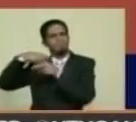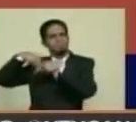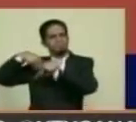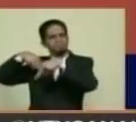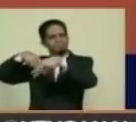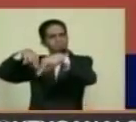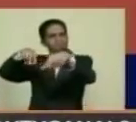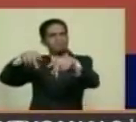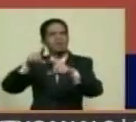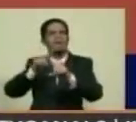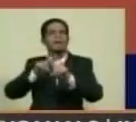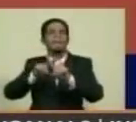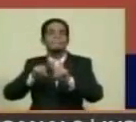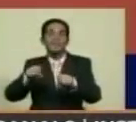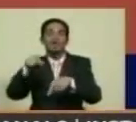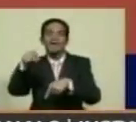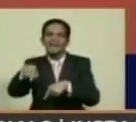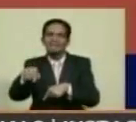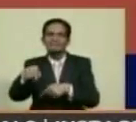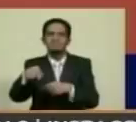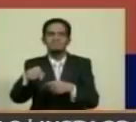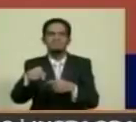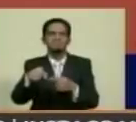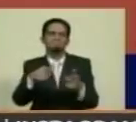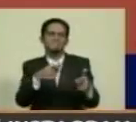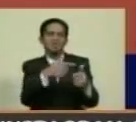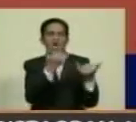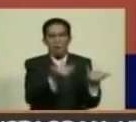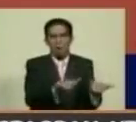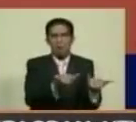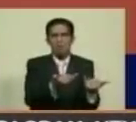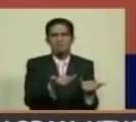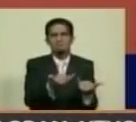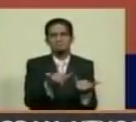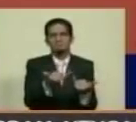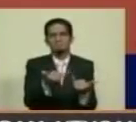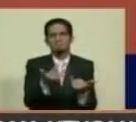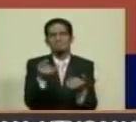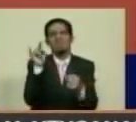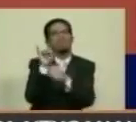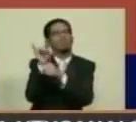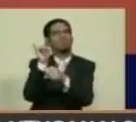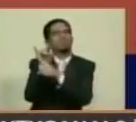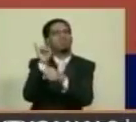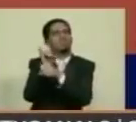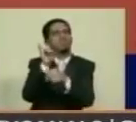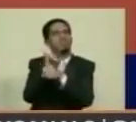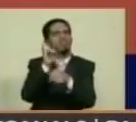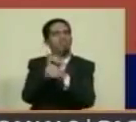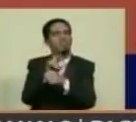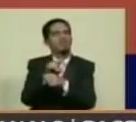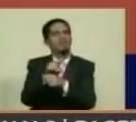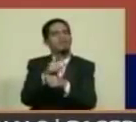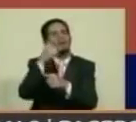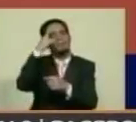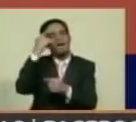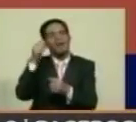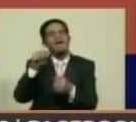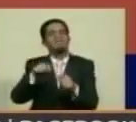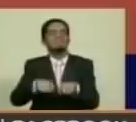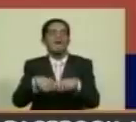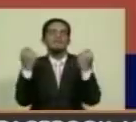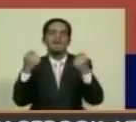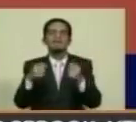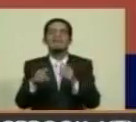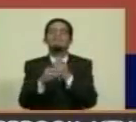Pero todo era parte de esa gran patraña para lograr acabar con la democracia venezolana